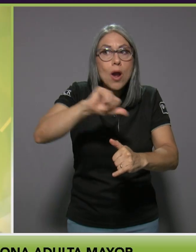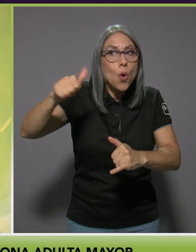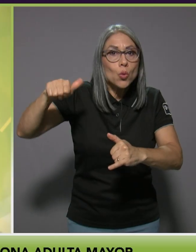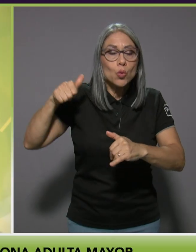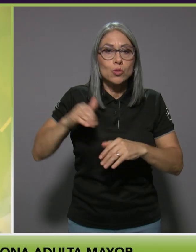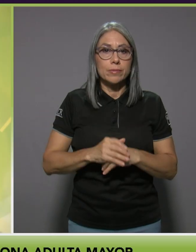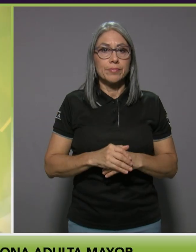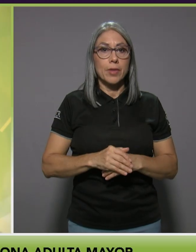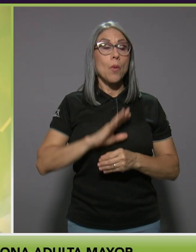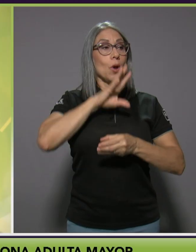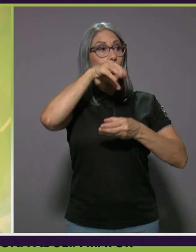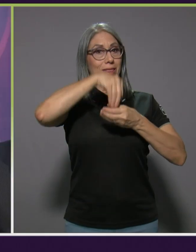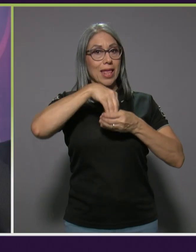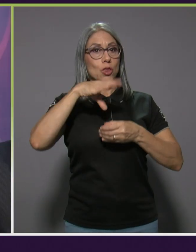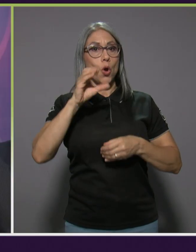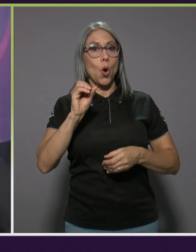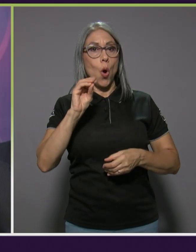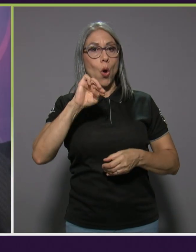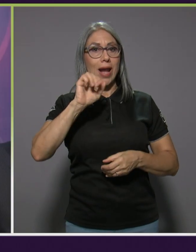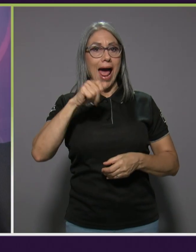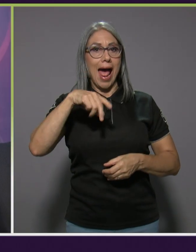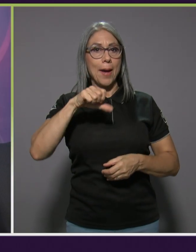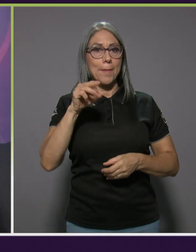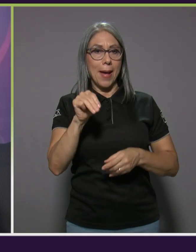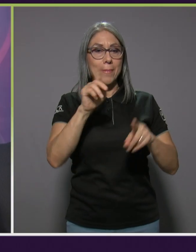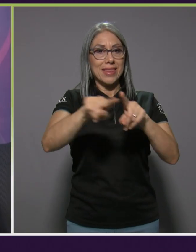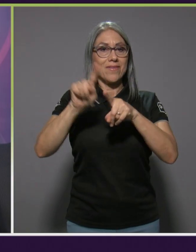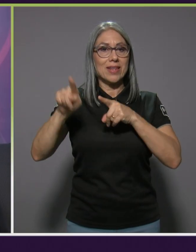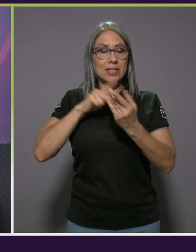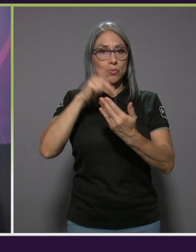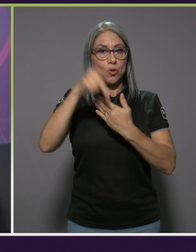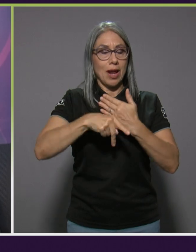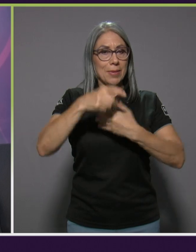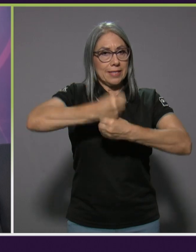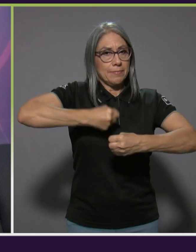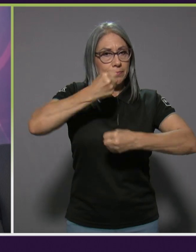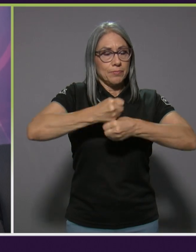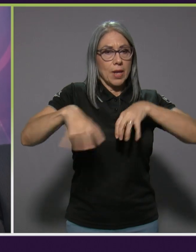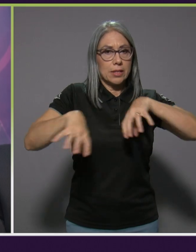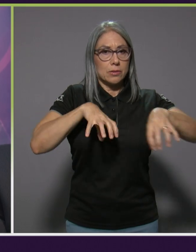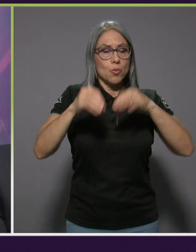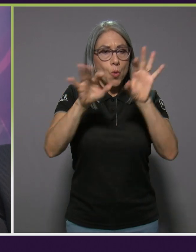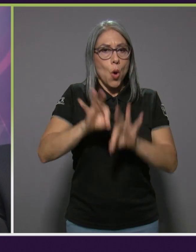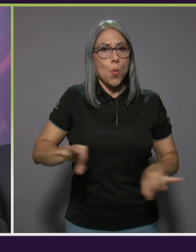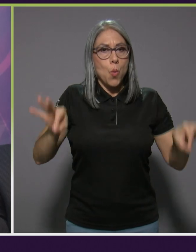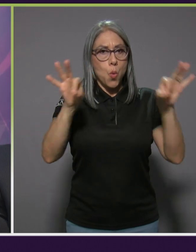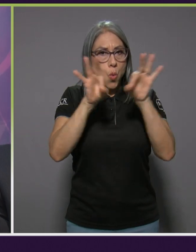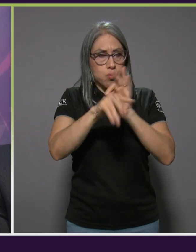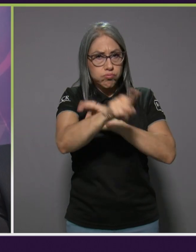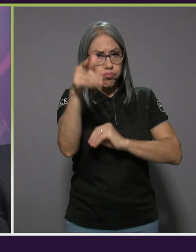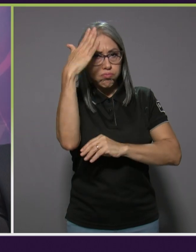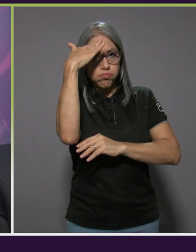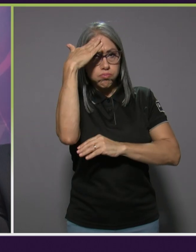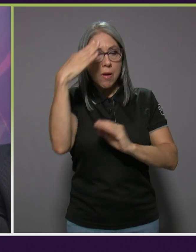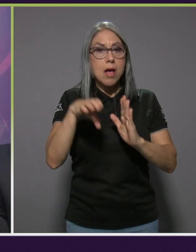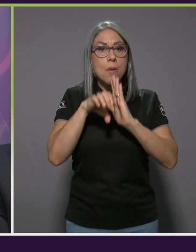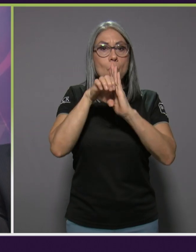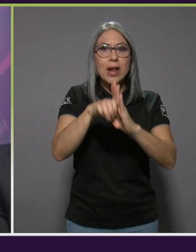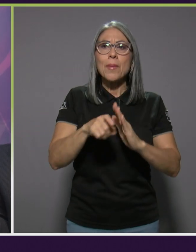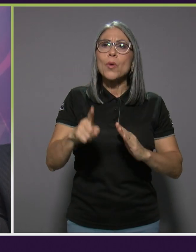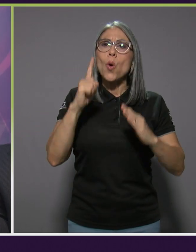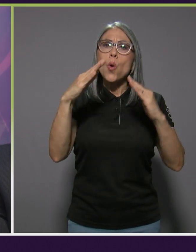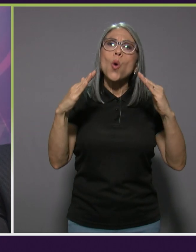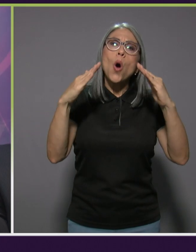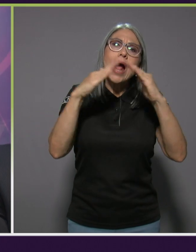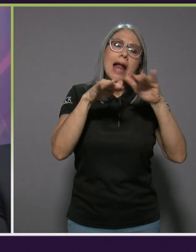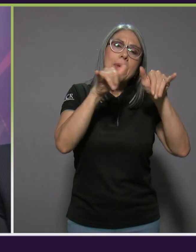Bueno, dentro del CONAPAM se administran varios programas de acción que son muy importantes que la población conozca, como lo es un hogar de larga estancia,